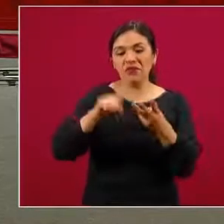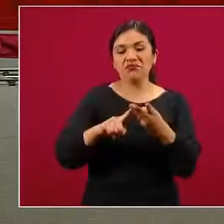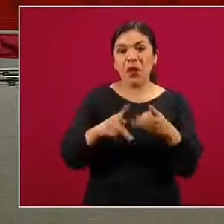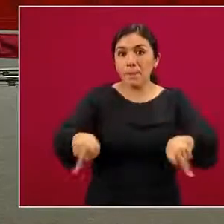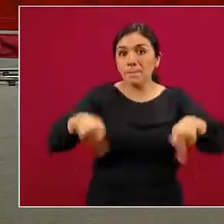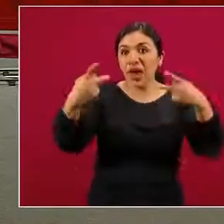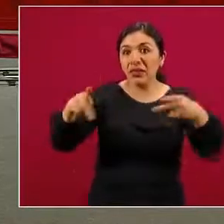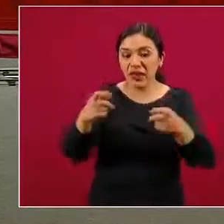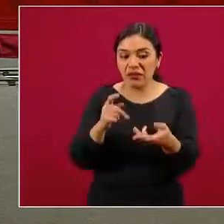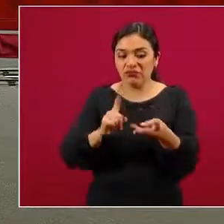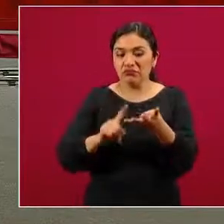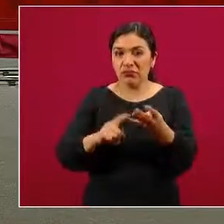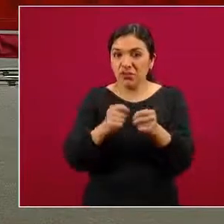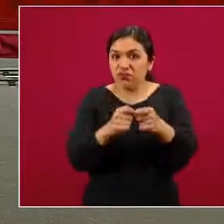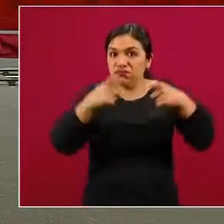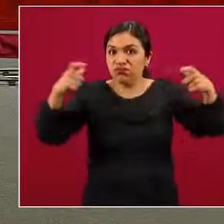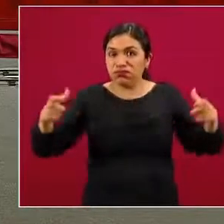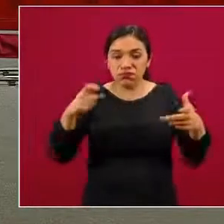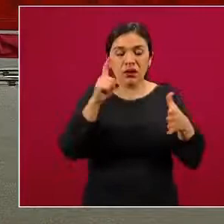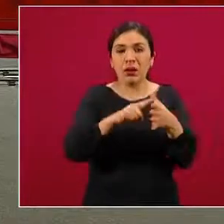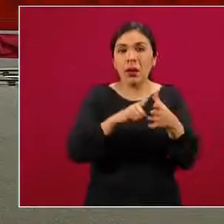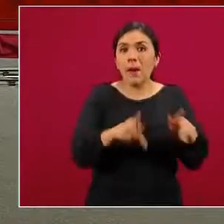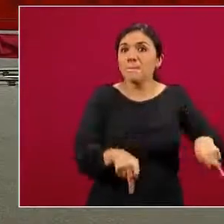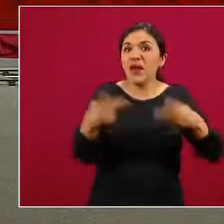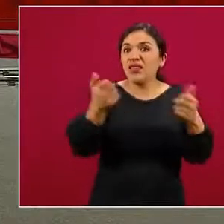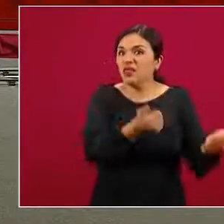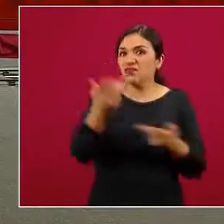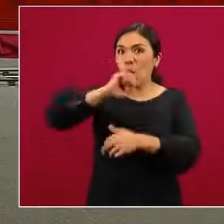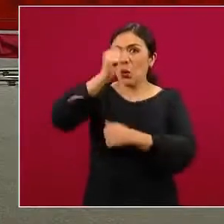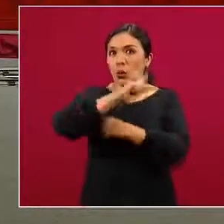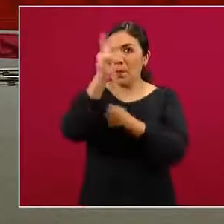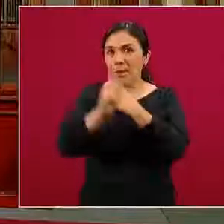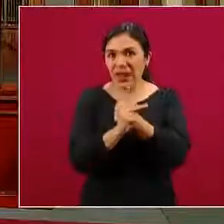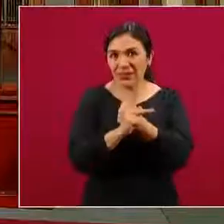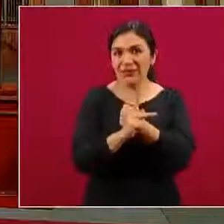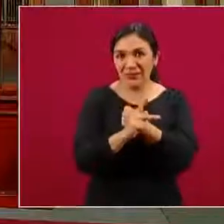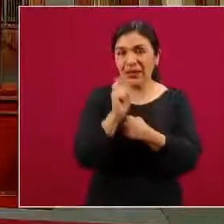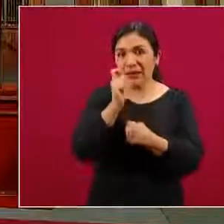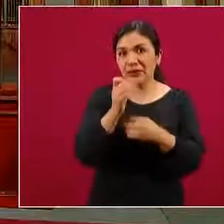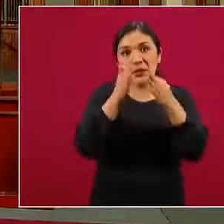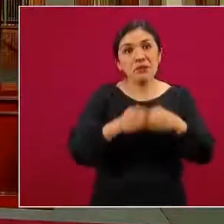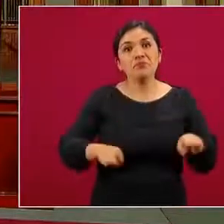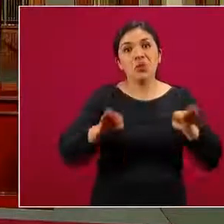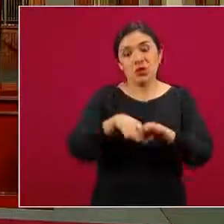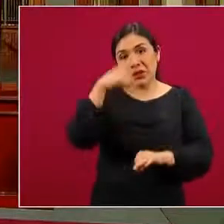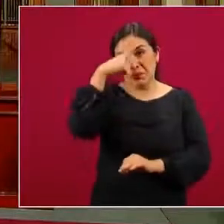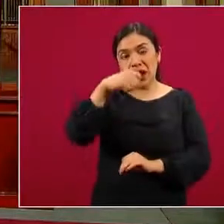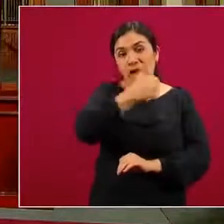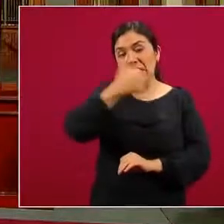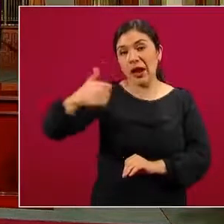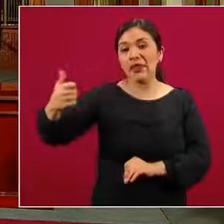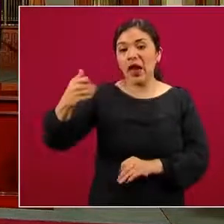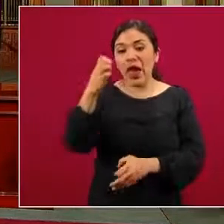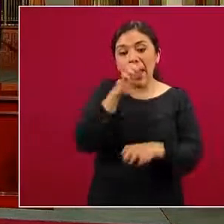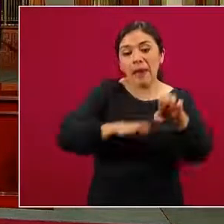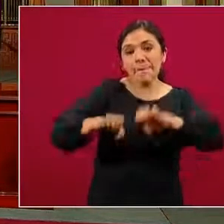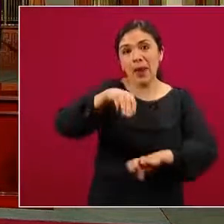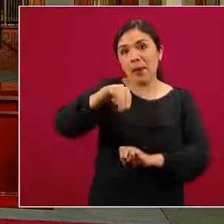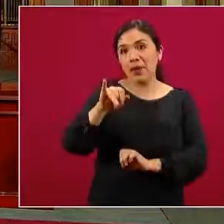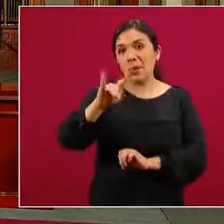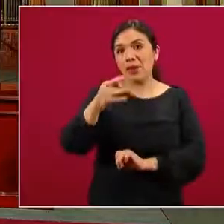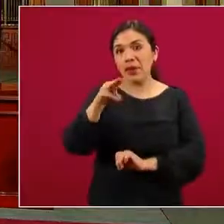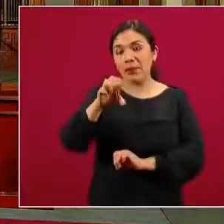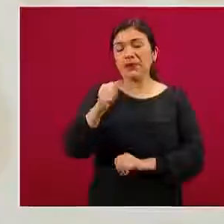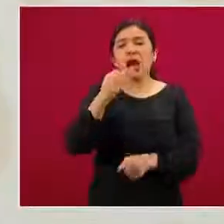crecer, exportar y el T-MEC, por la relevancia que implicará para todas nuestras MIPYMES y en particular